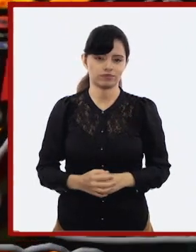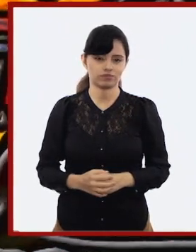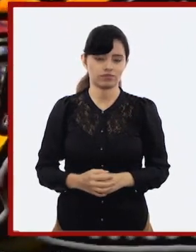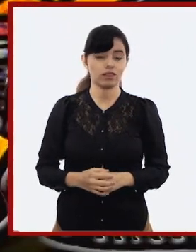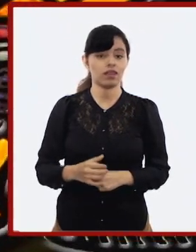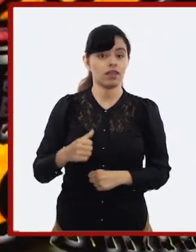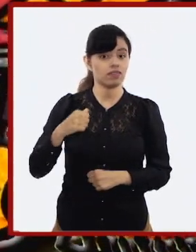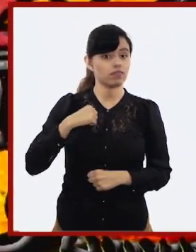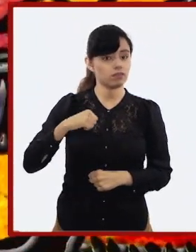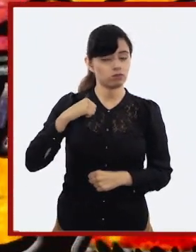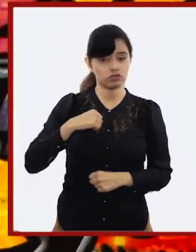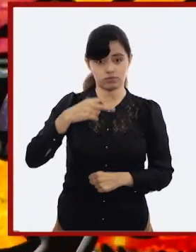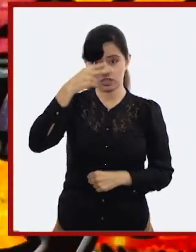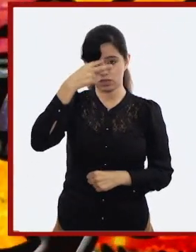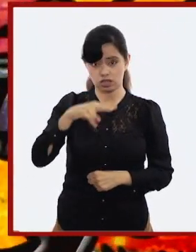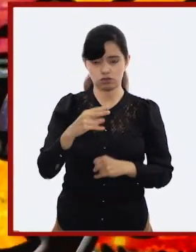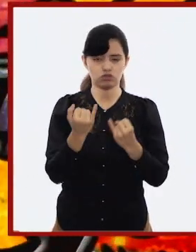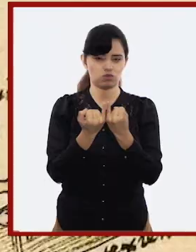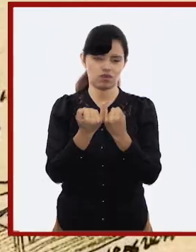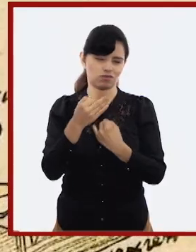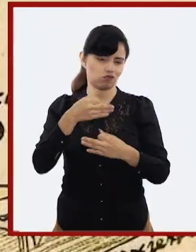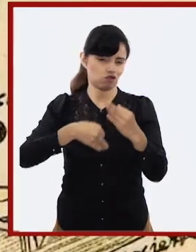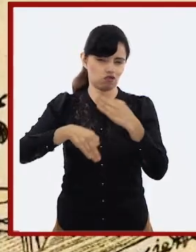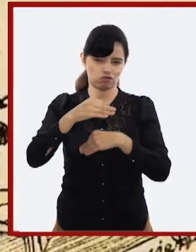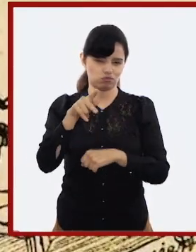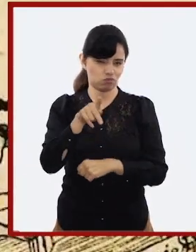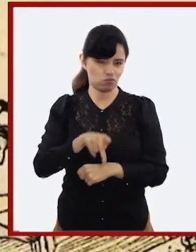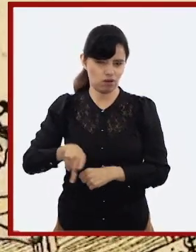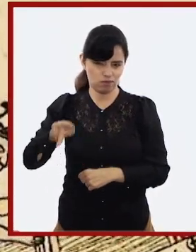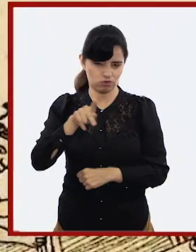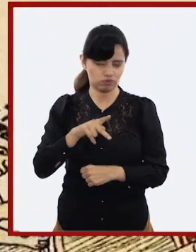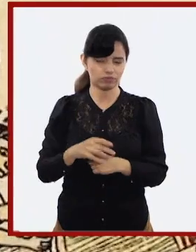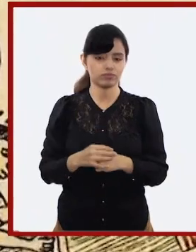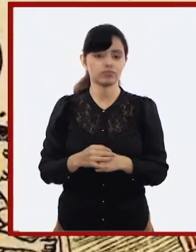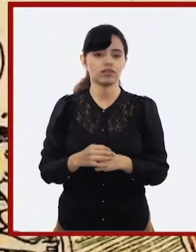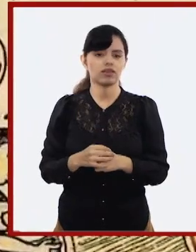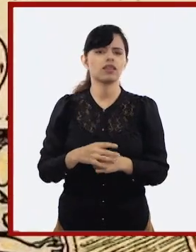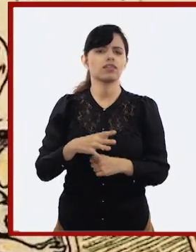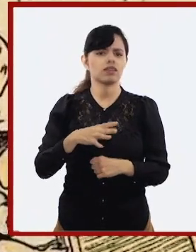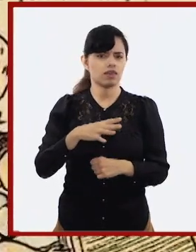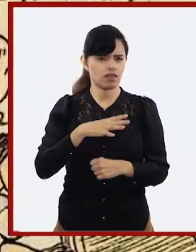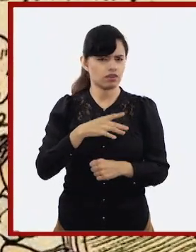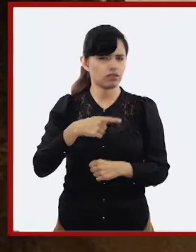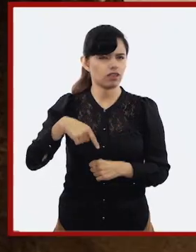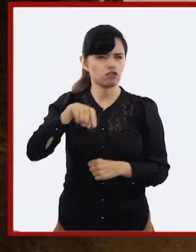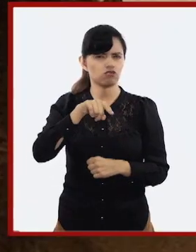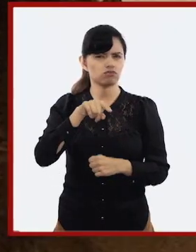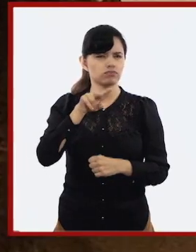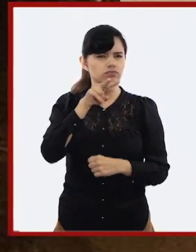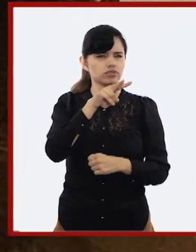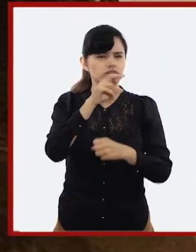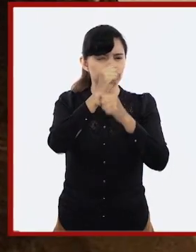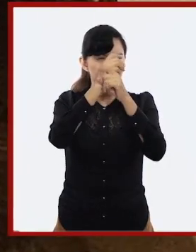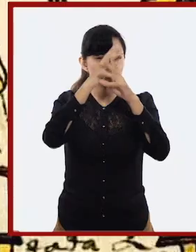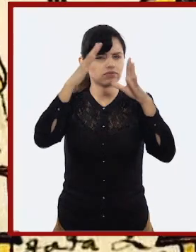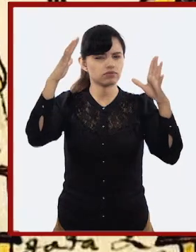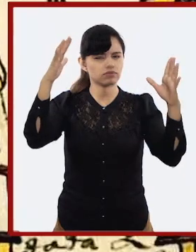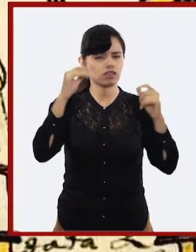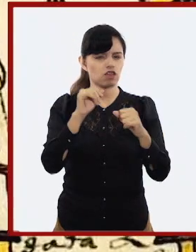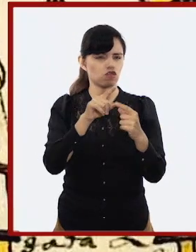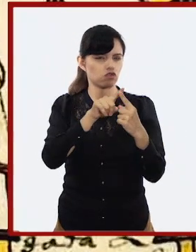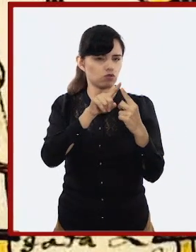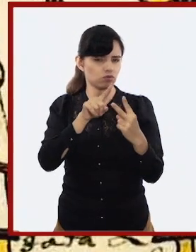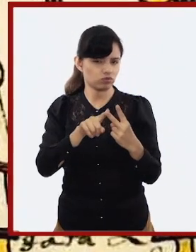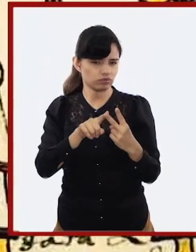antiguos mexicanos, al igual que todos los pueblos mesoamericanos, tenían una cosmovisión dual. No obstante, en